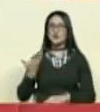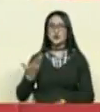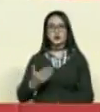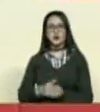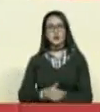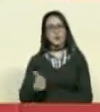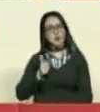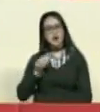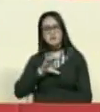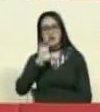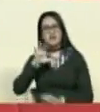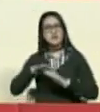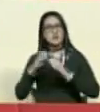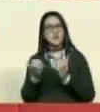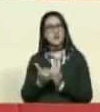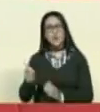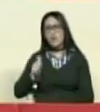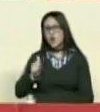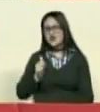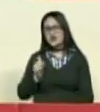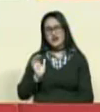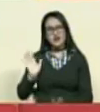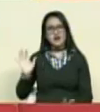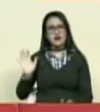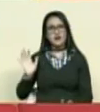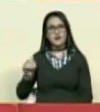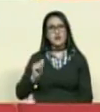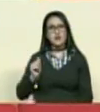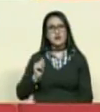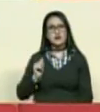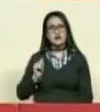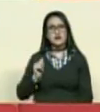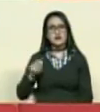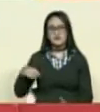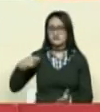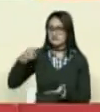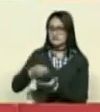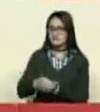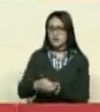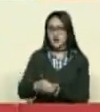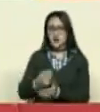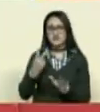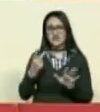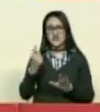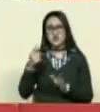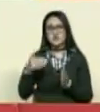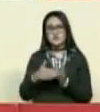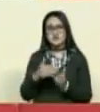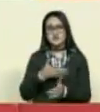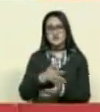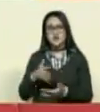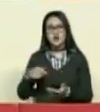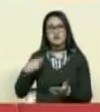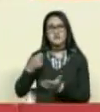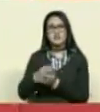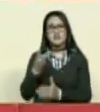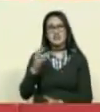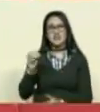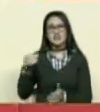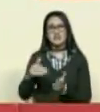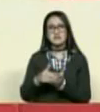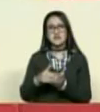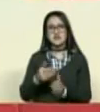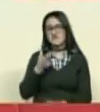Cualquier país del mundo, fácil, facilito, refinancia. De esos 71 mil millones hubiera refinanciado 30 mil, 40